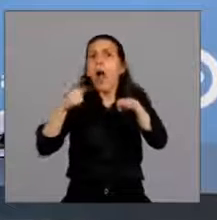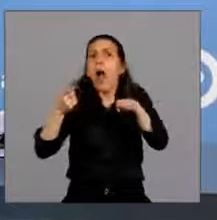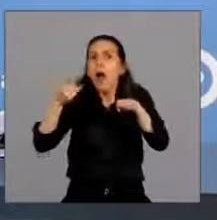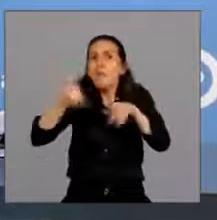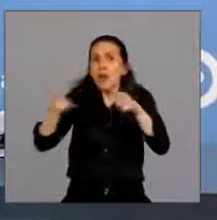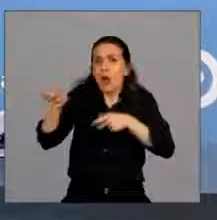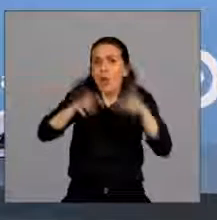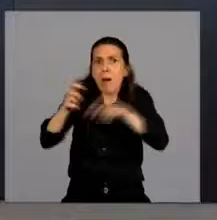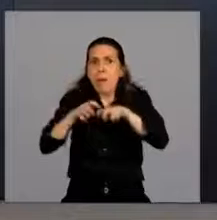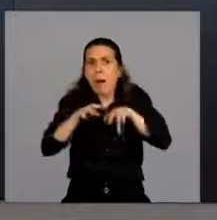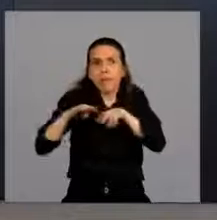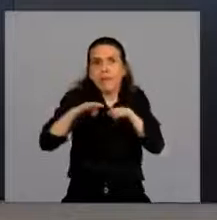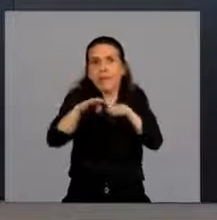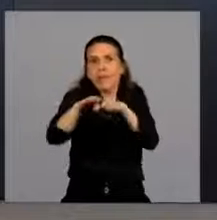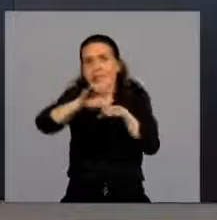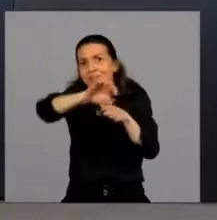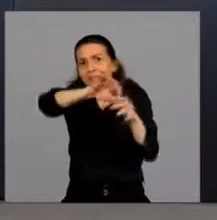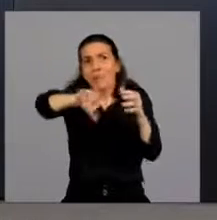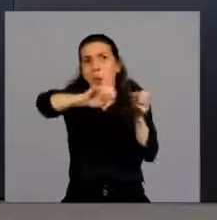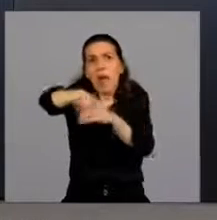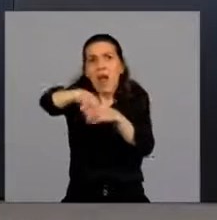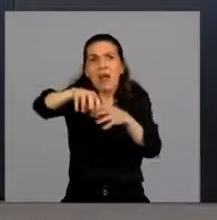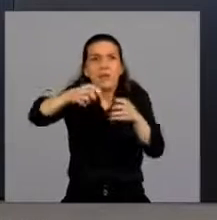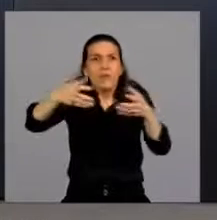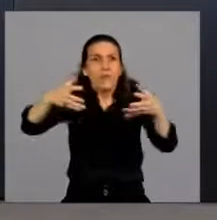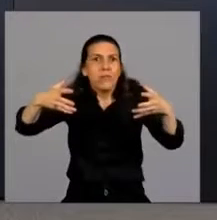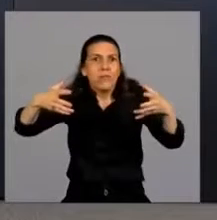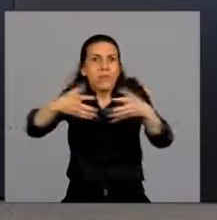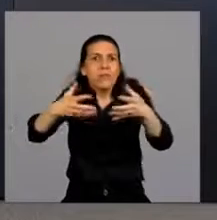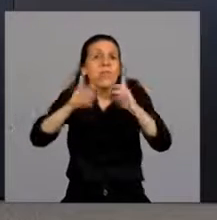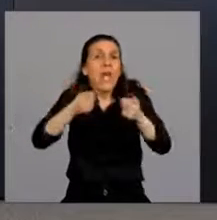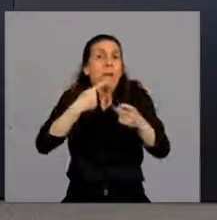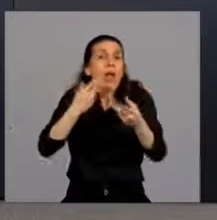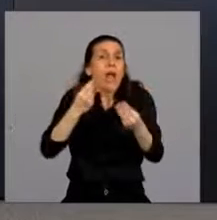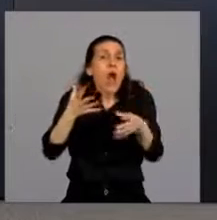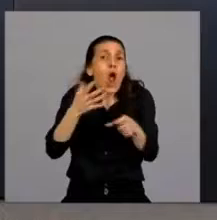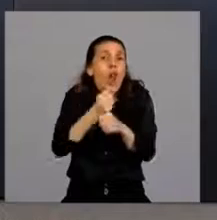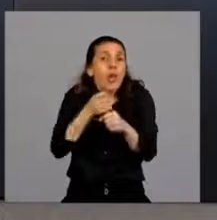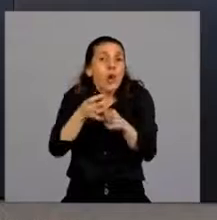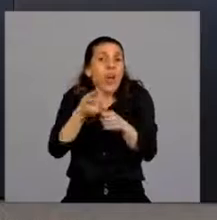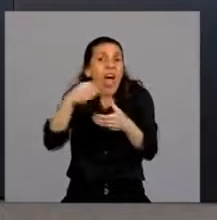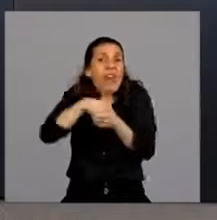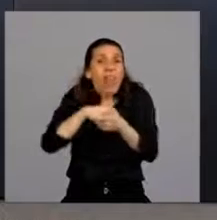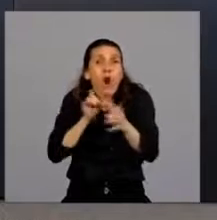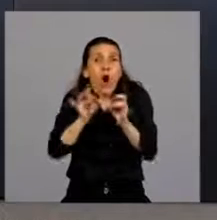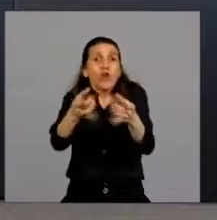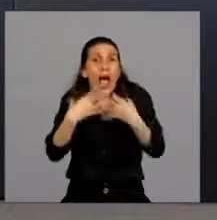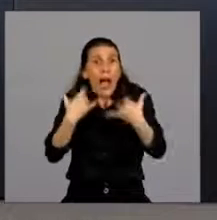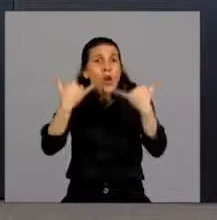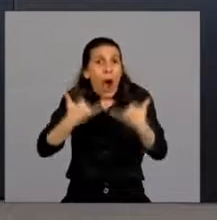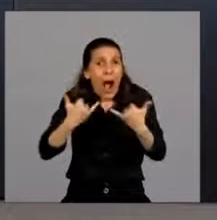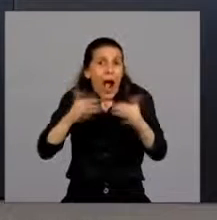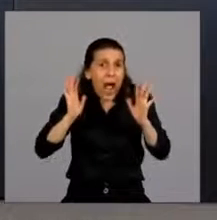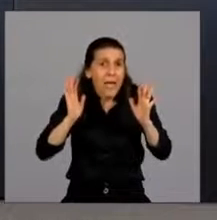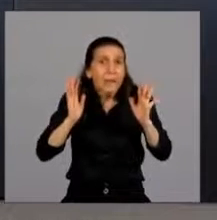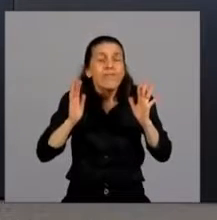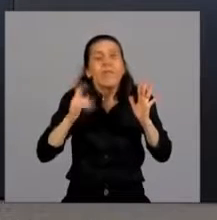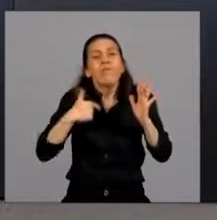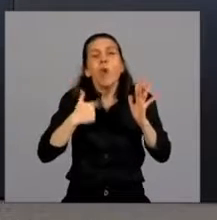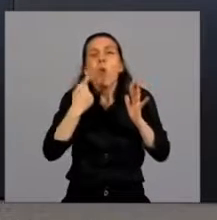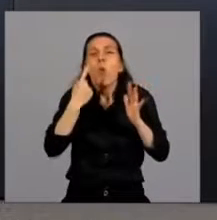se concentre. Y segundo, porque dentro del transporte público es un lugar de contacto, ¿no es cierto? Entonces ahí, también un dato